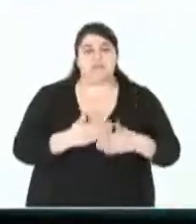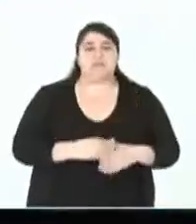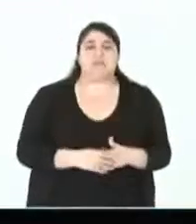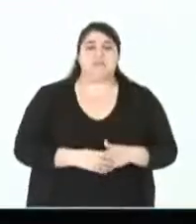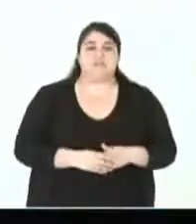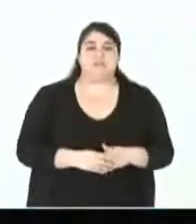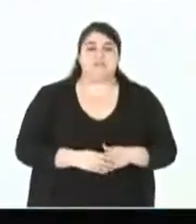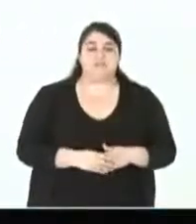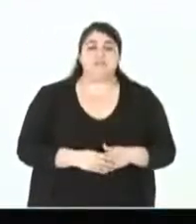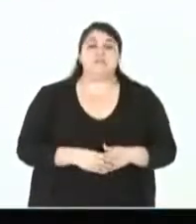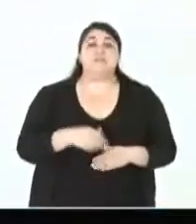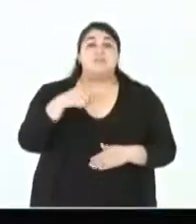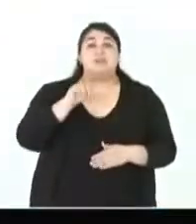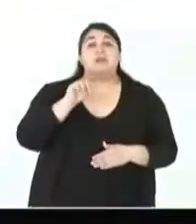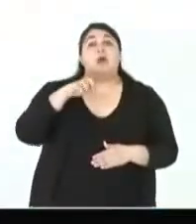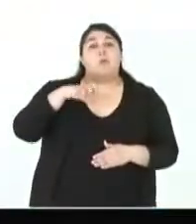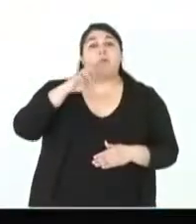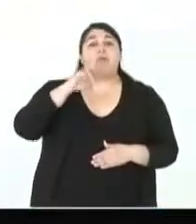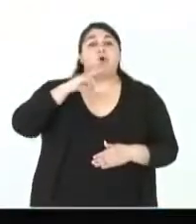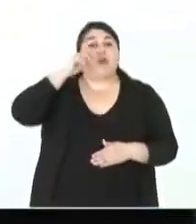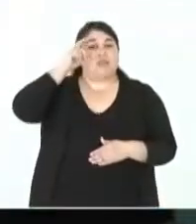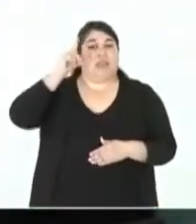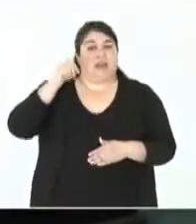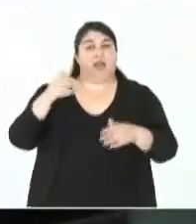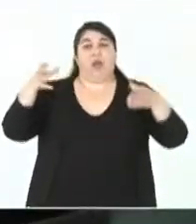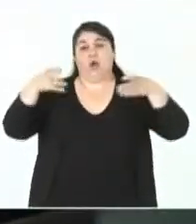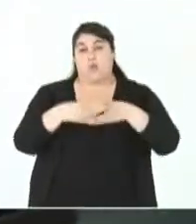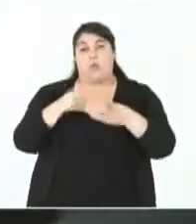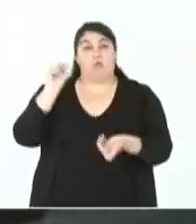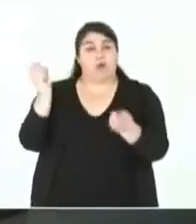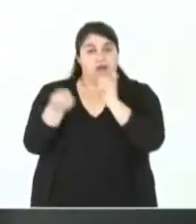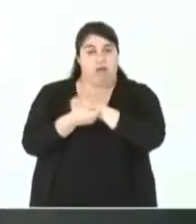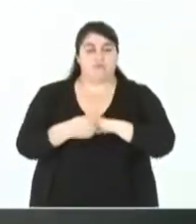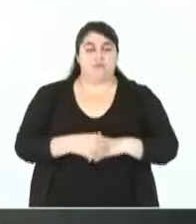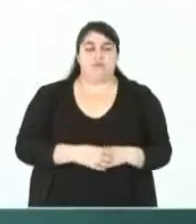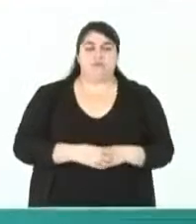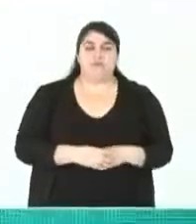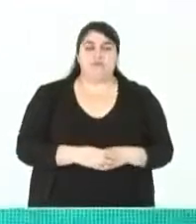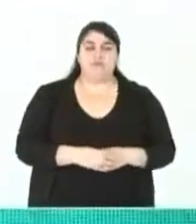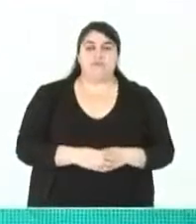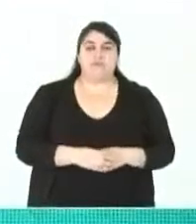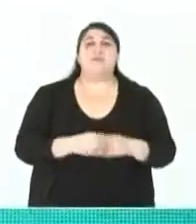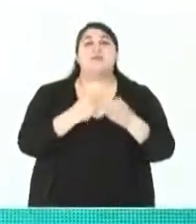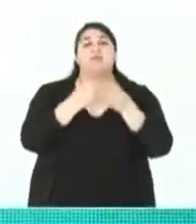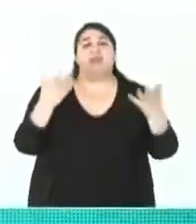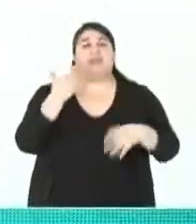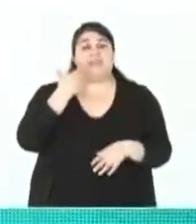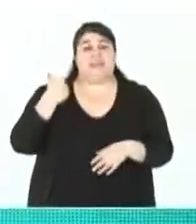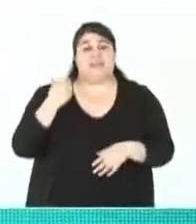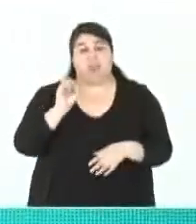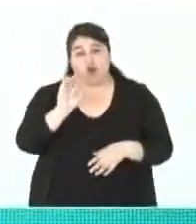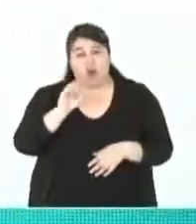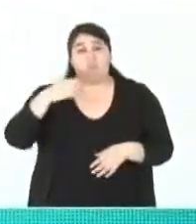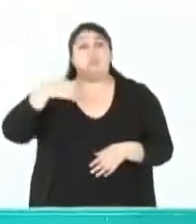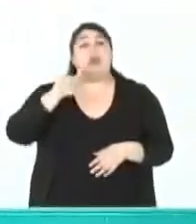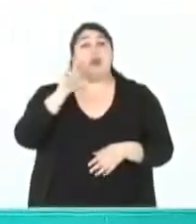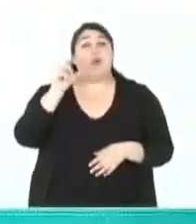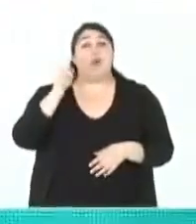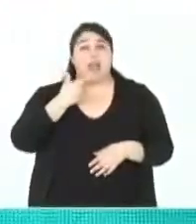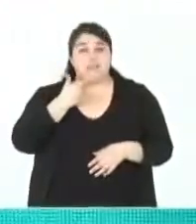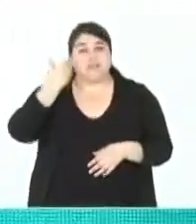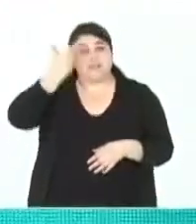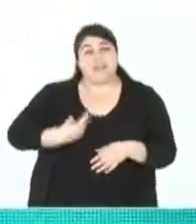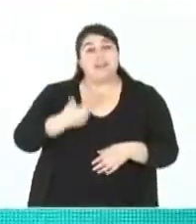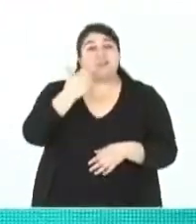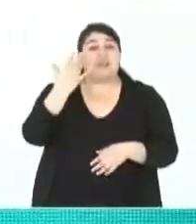es el turno de Lucas portela por juntos por el cambio tiempo buenas tardes Mi nombre es Lucas portela tengo 34